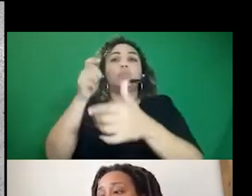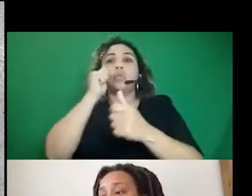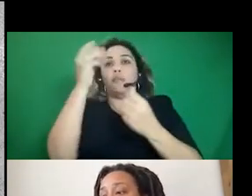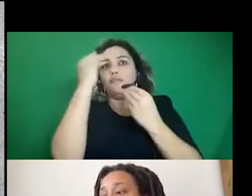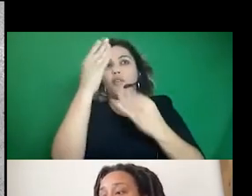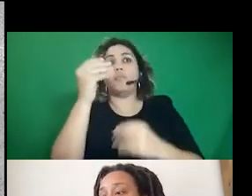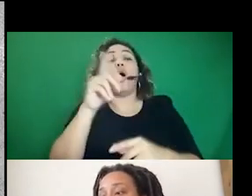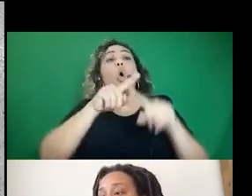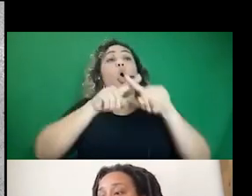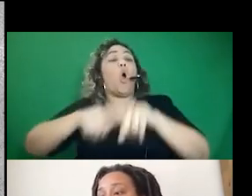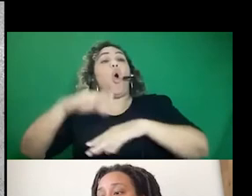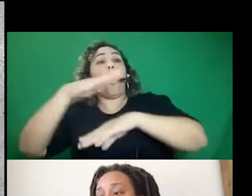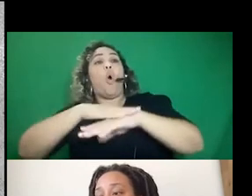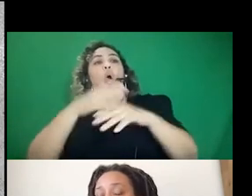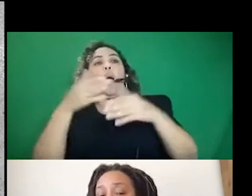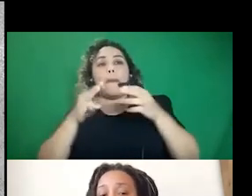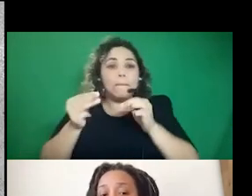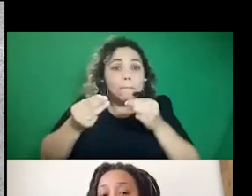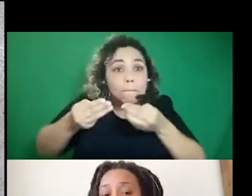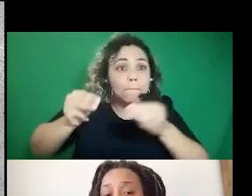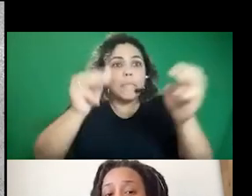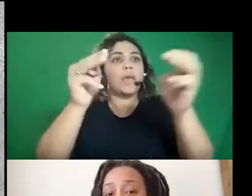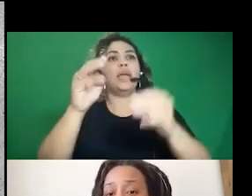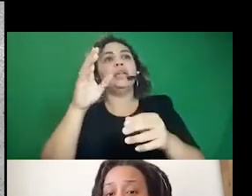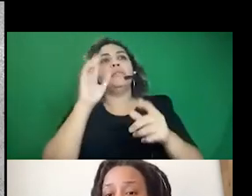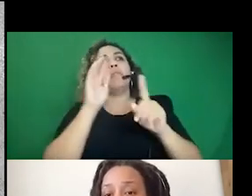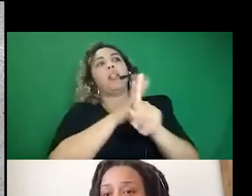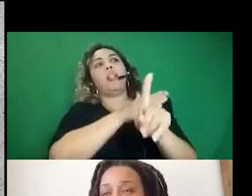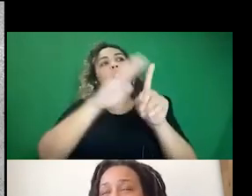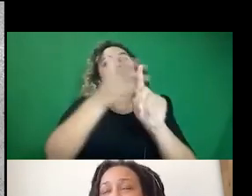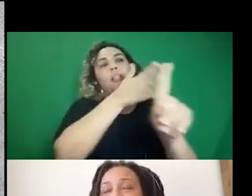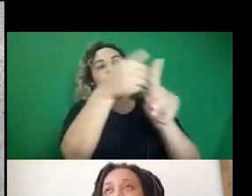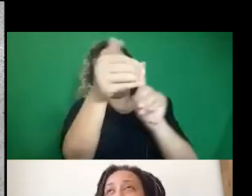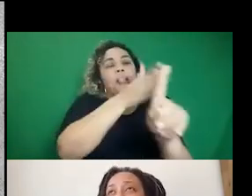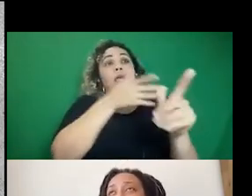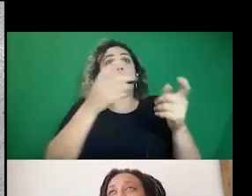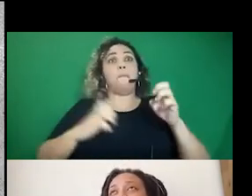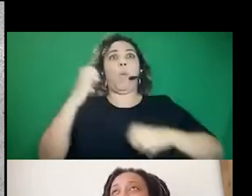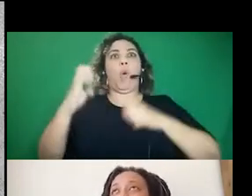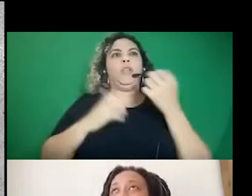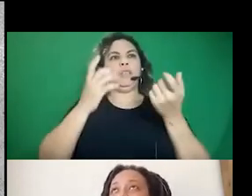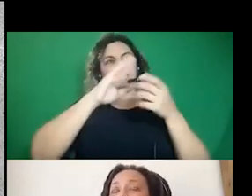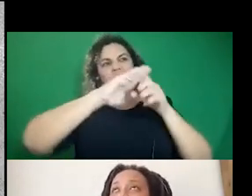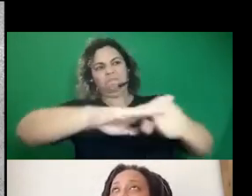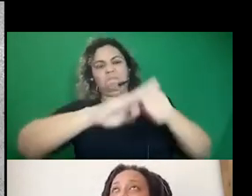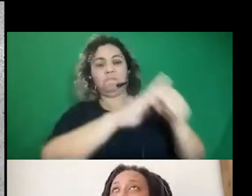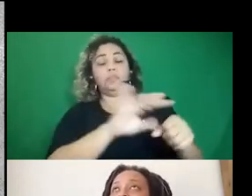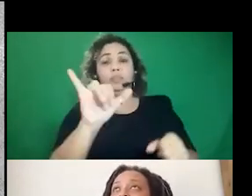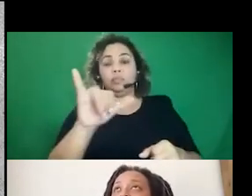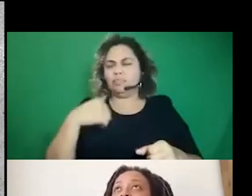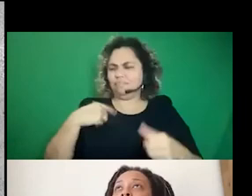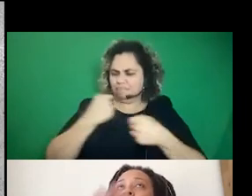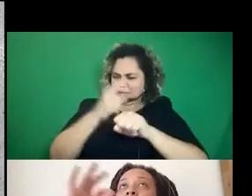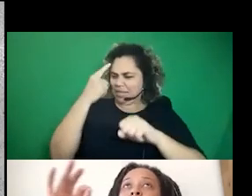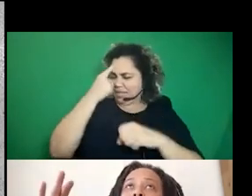tiene que ver con la información racializada cuando dependen en métodos de